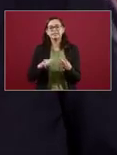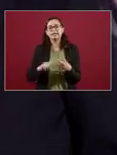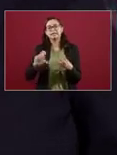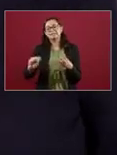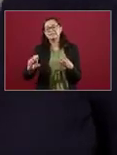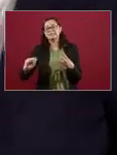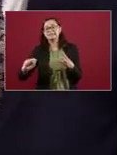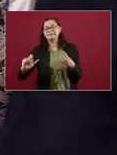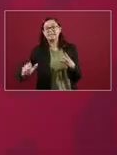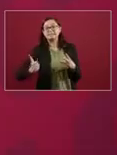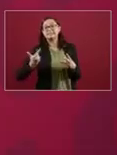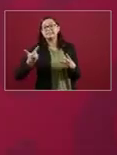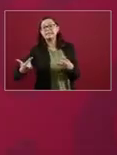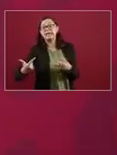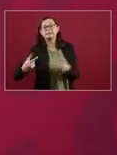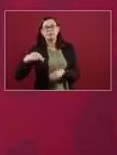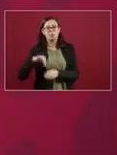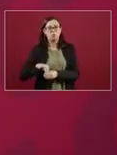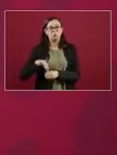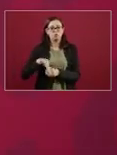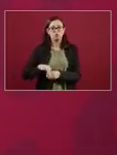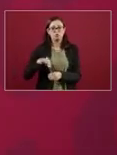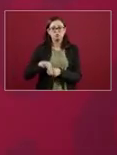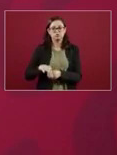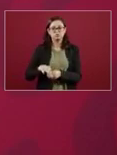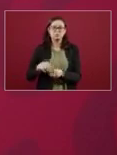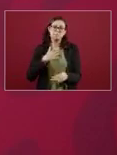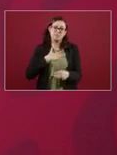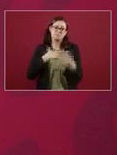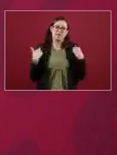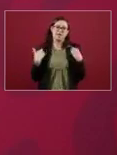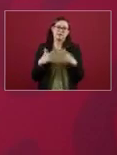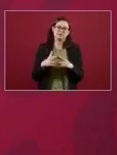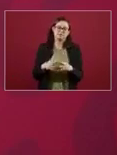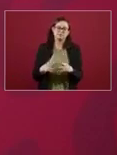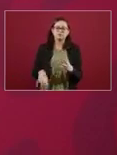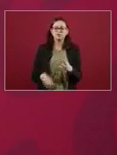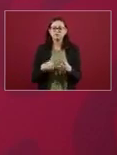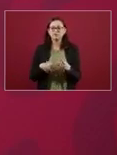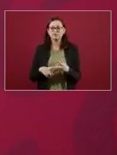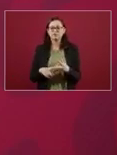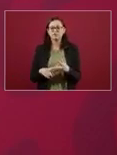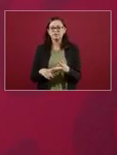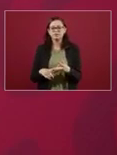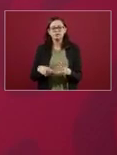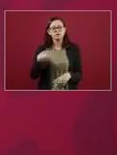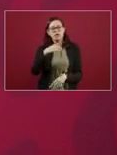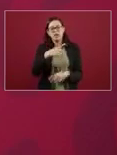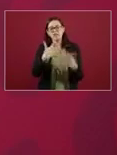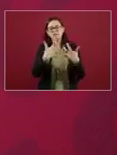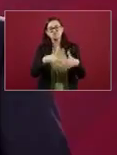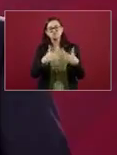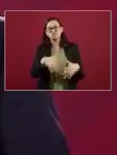67 votos. Mi maestro, les decía yo, el mejor refinero,